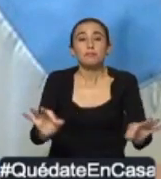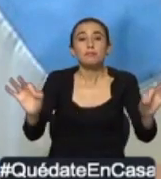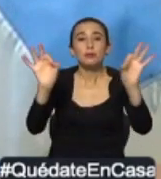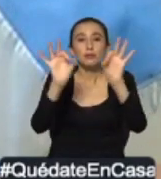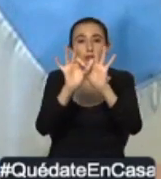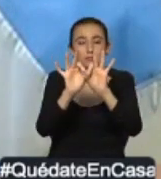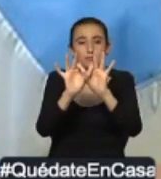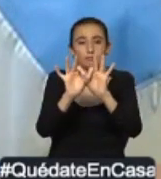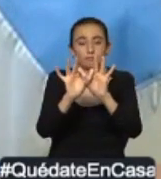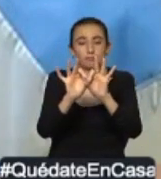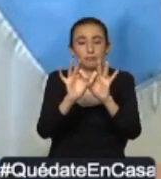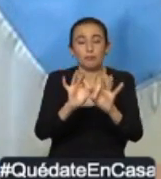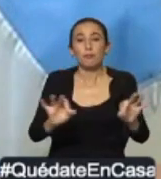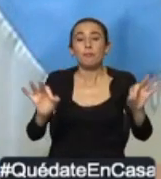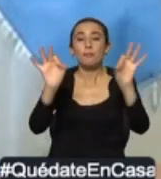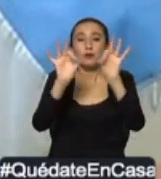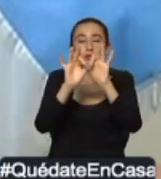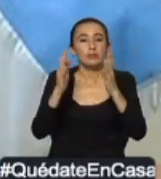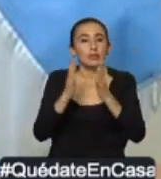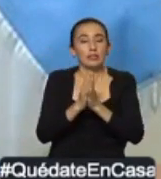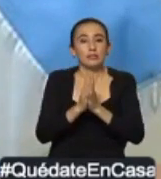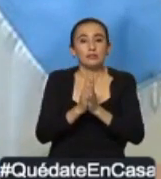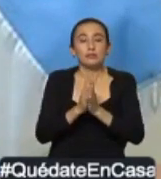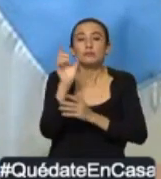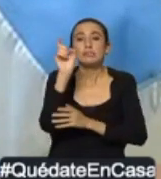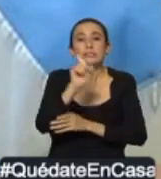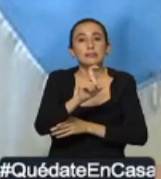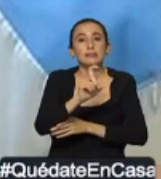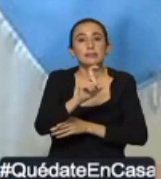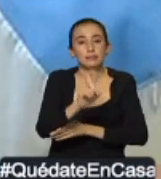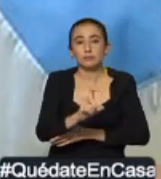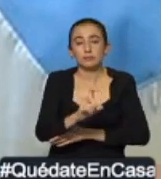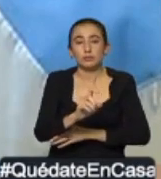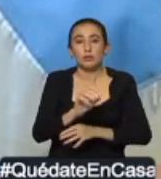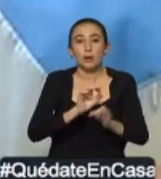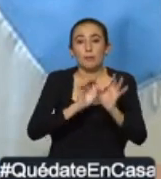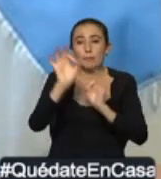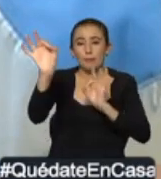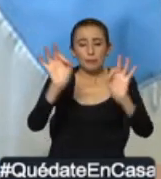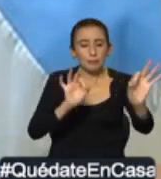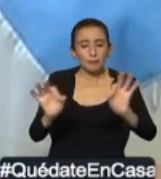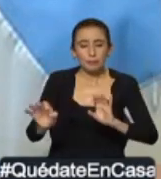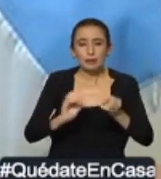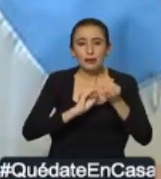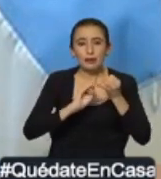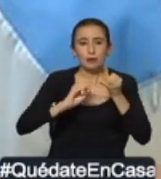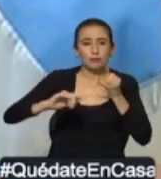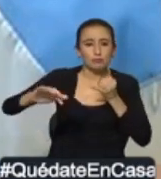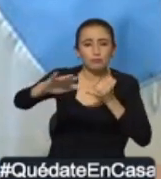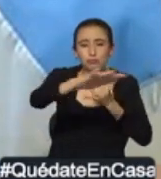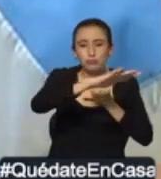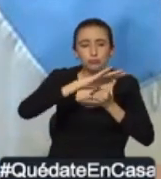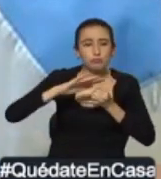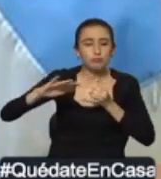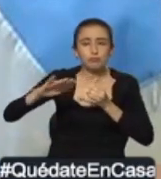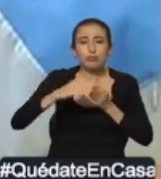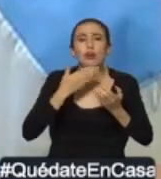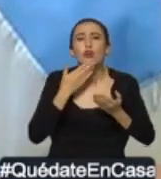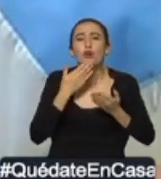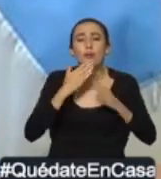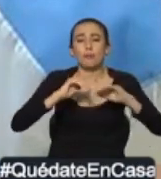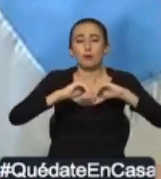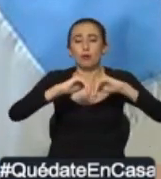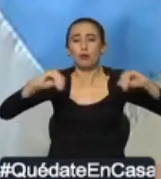es cortar esta cadena de contagio para controlar el virus y esta medida está en la manos de usted